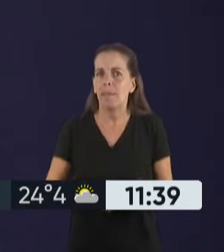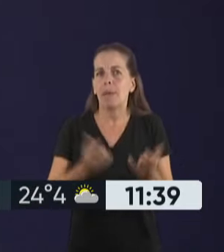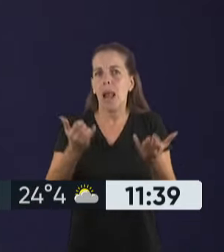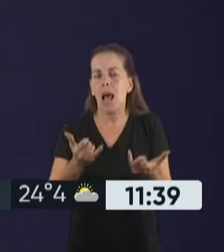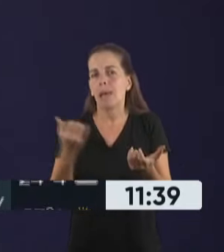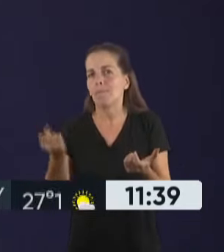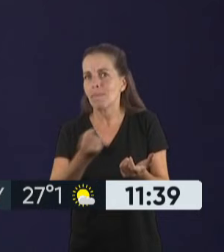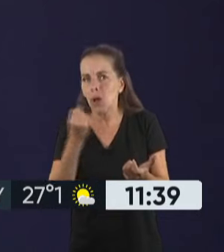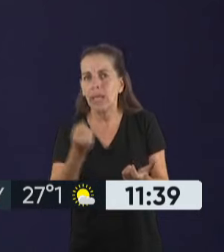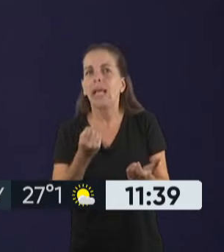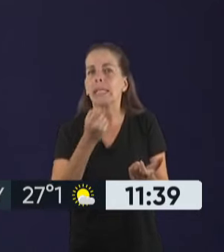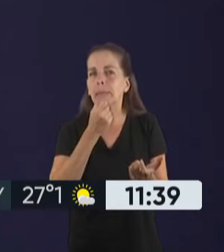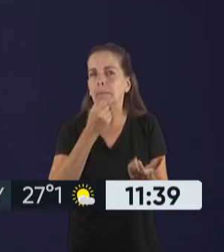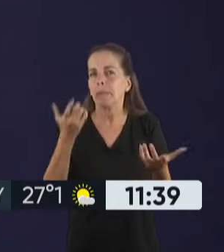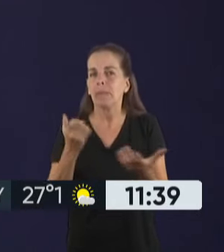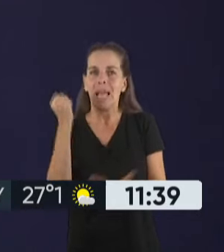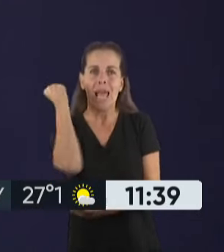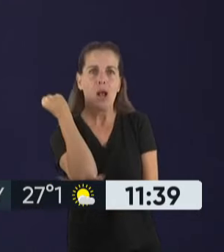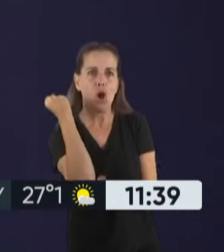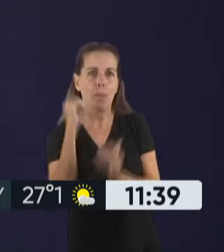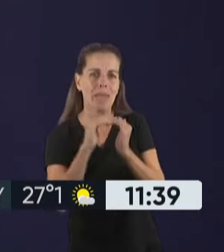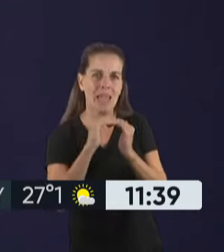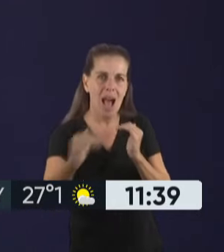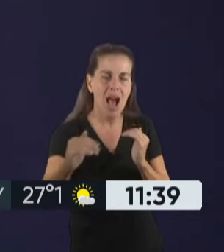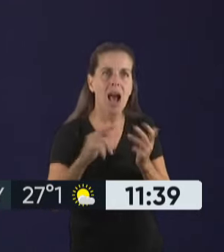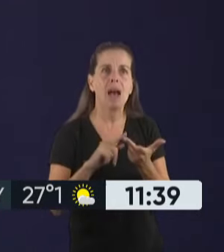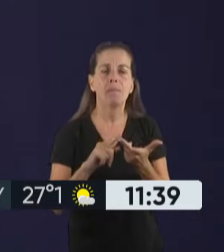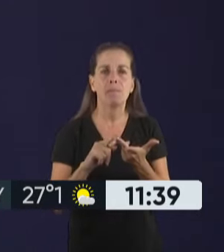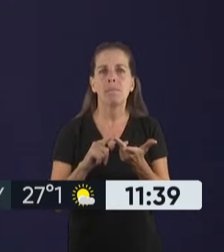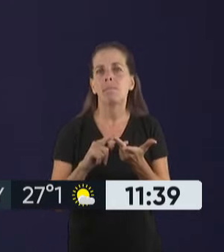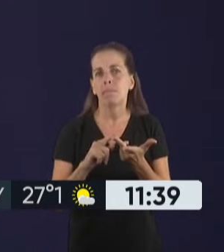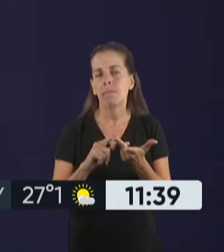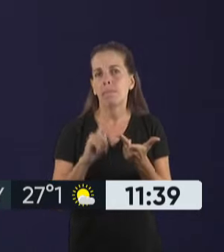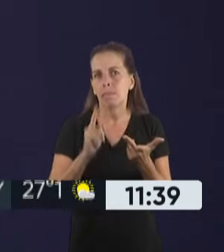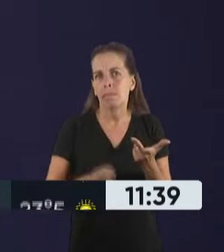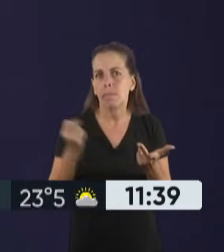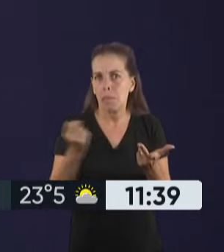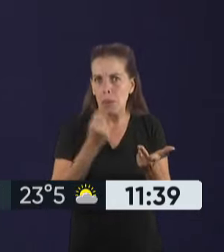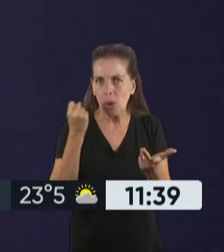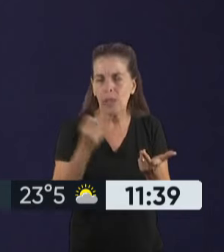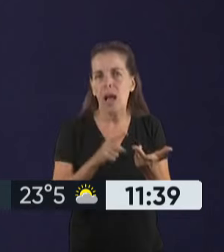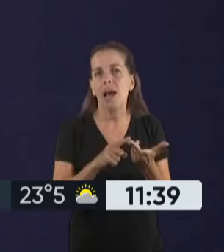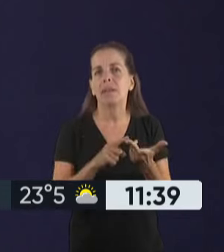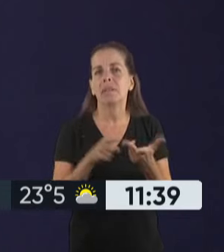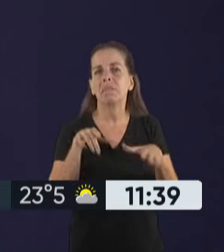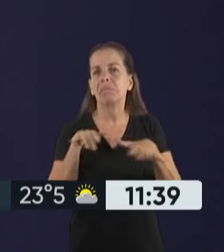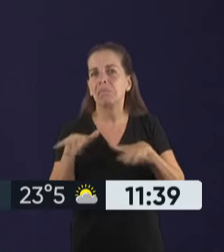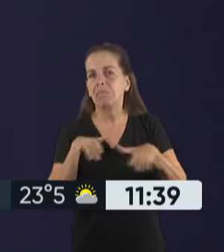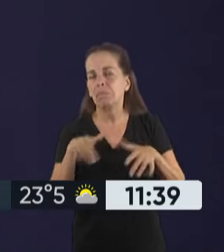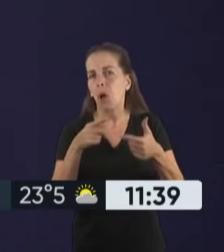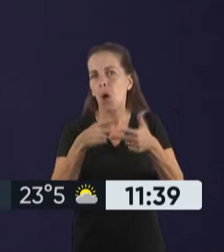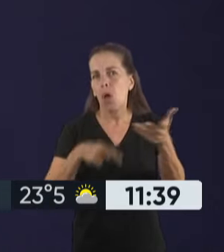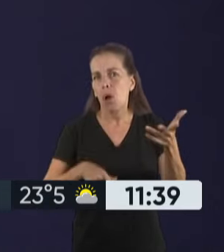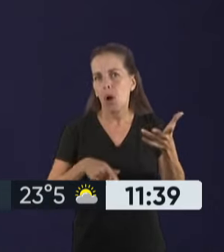la estabilidad macroeconómica influye eh todos los los las cuestiones que